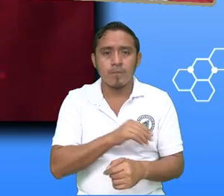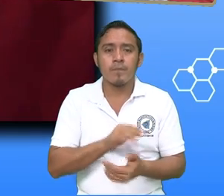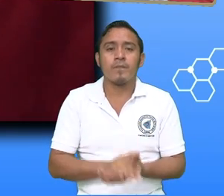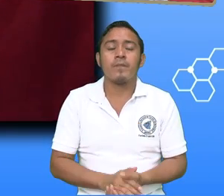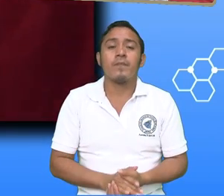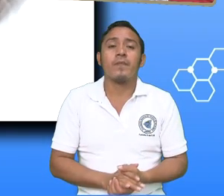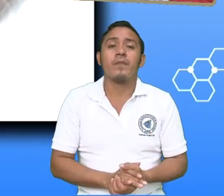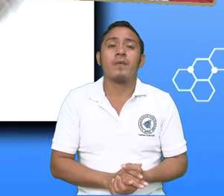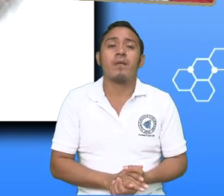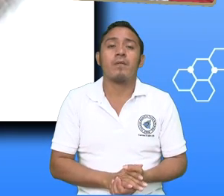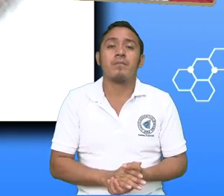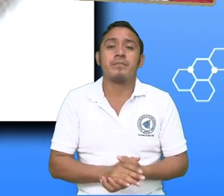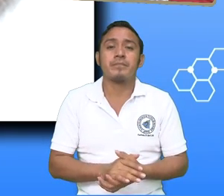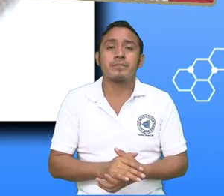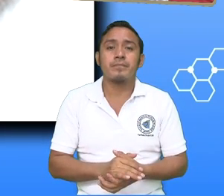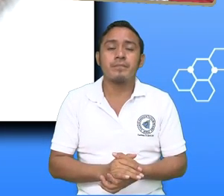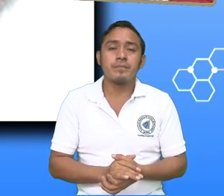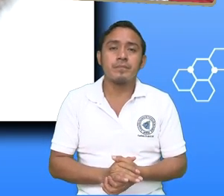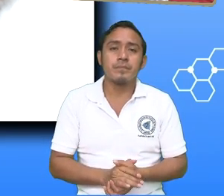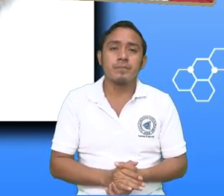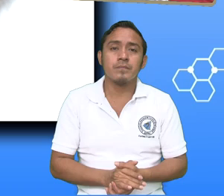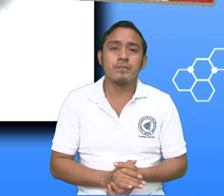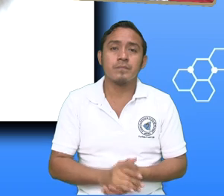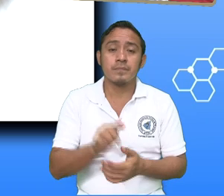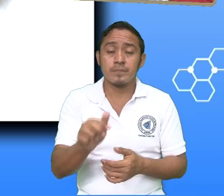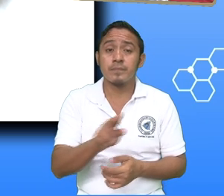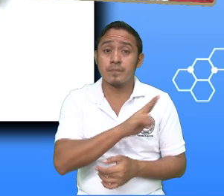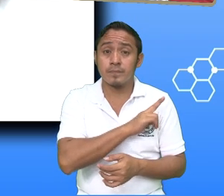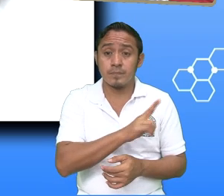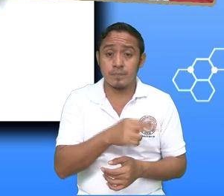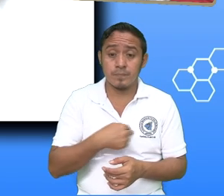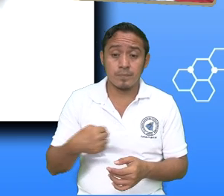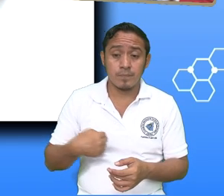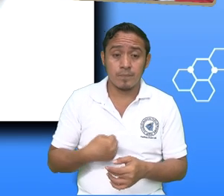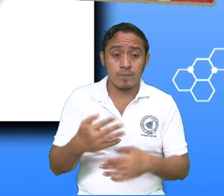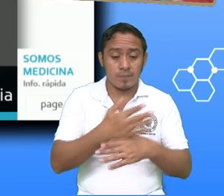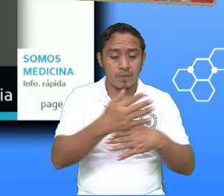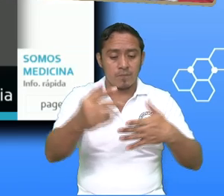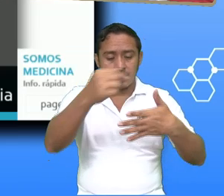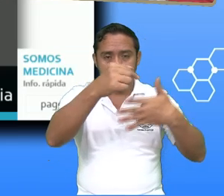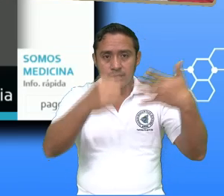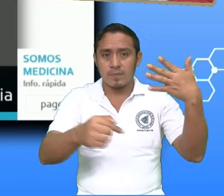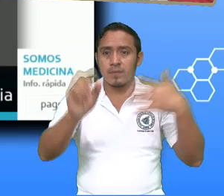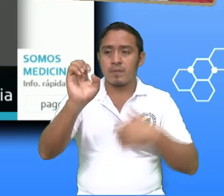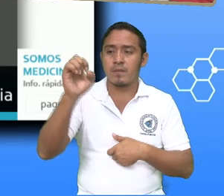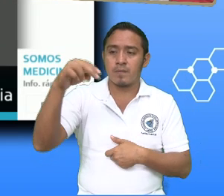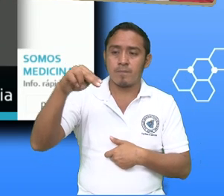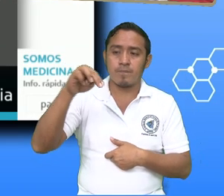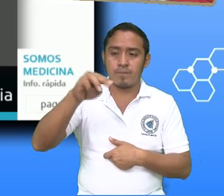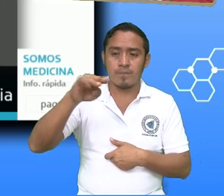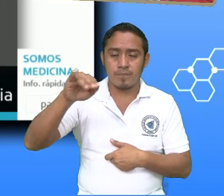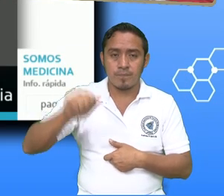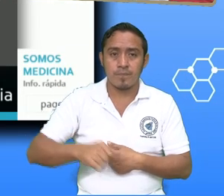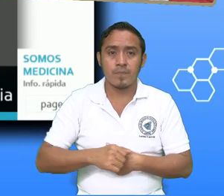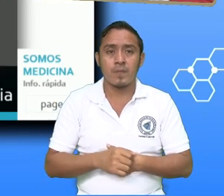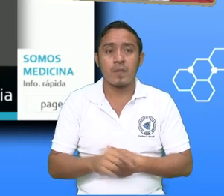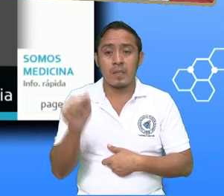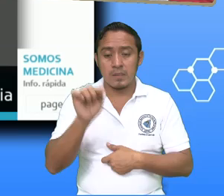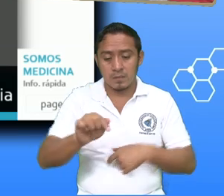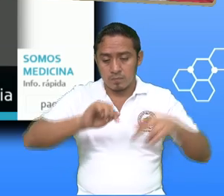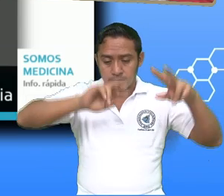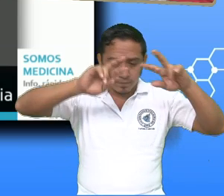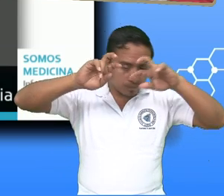principalmente este desarrollo los síntomas de la anemia y ahí la